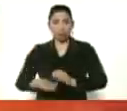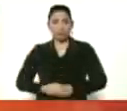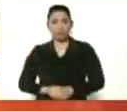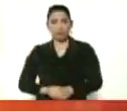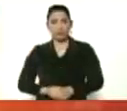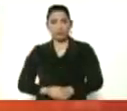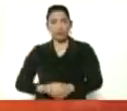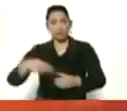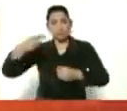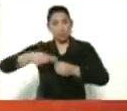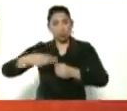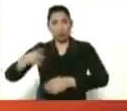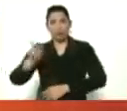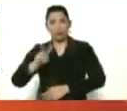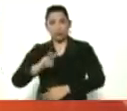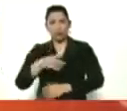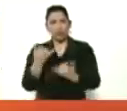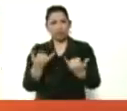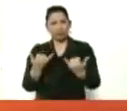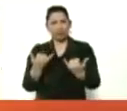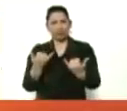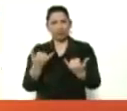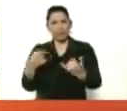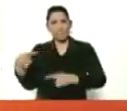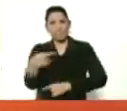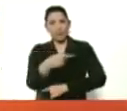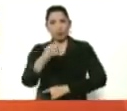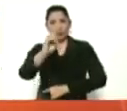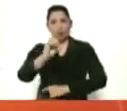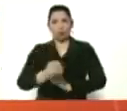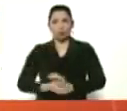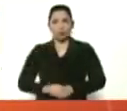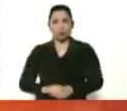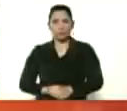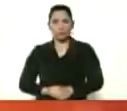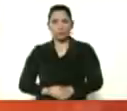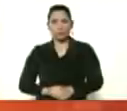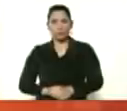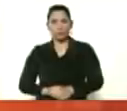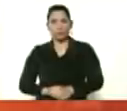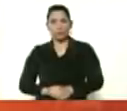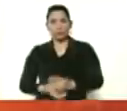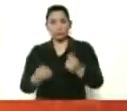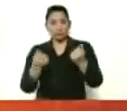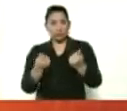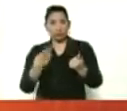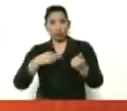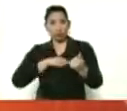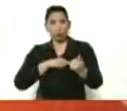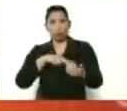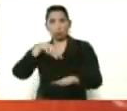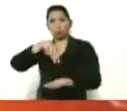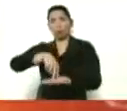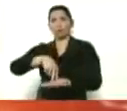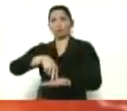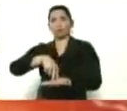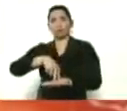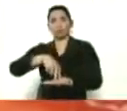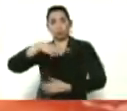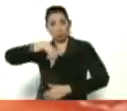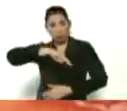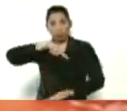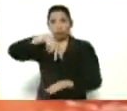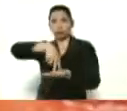petróleo venezolano llegó en estos días a menos cero. Y aquí estamos de pie. Aquí